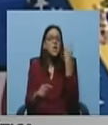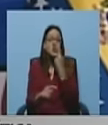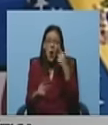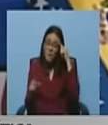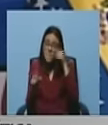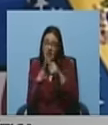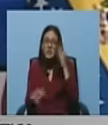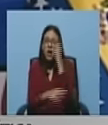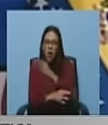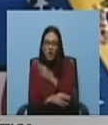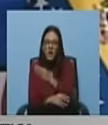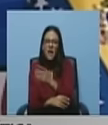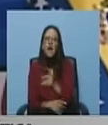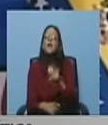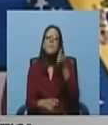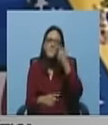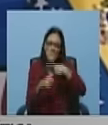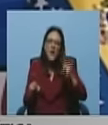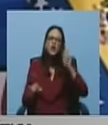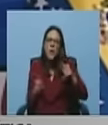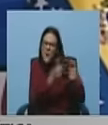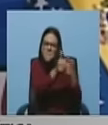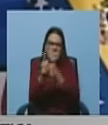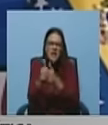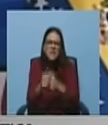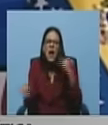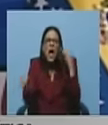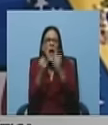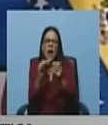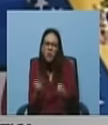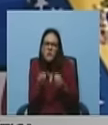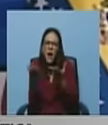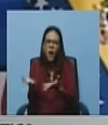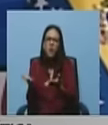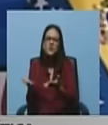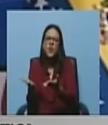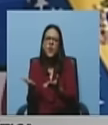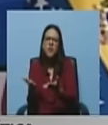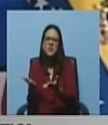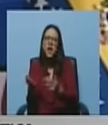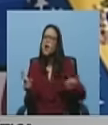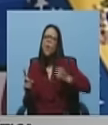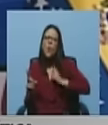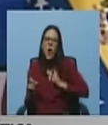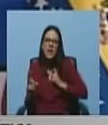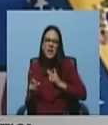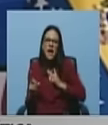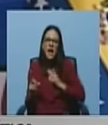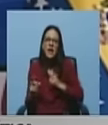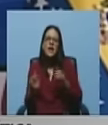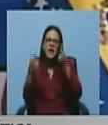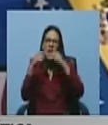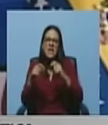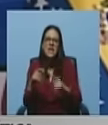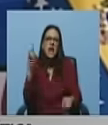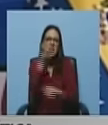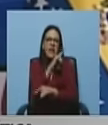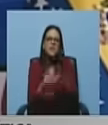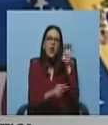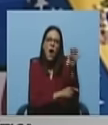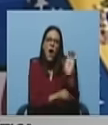sino que perseguirá hasta las últimas consecuencias cualquier intento de traición a la